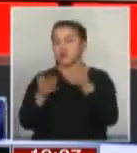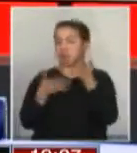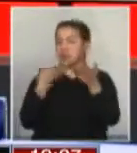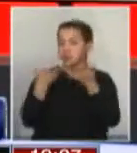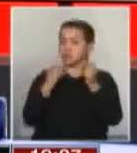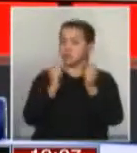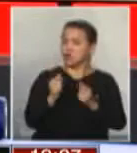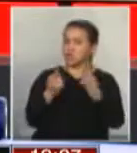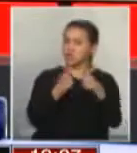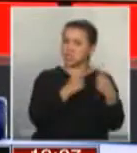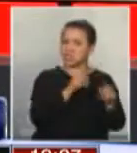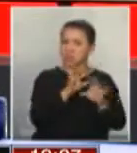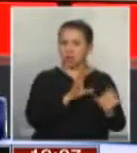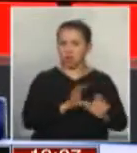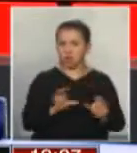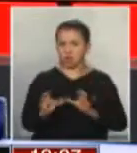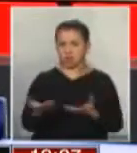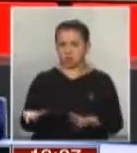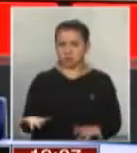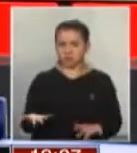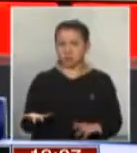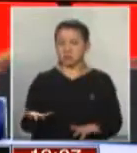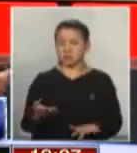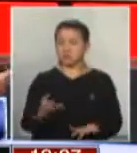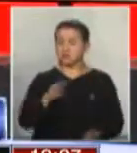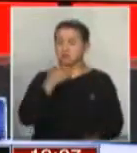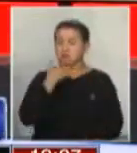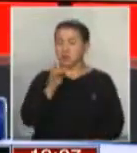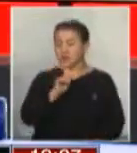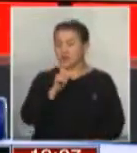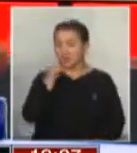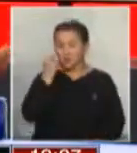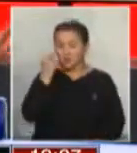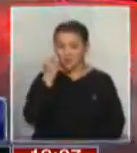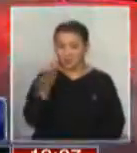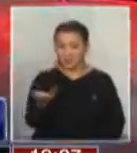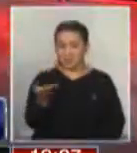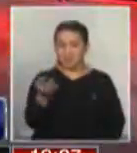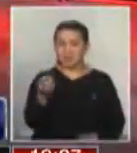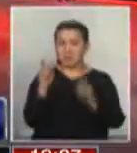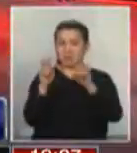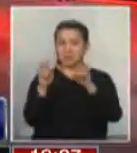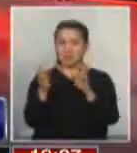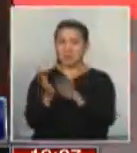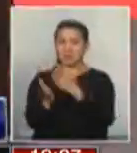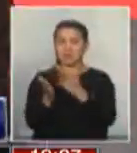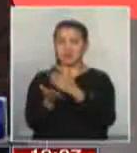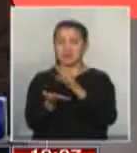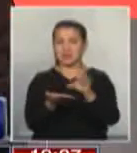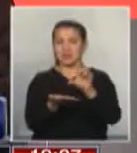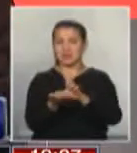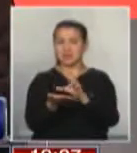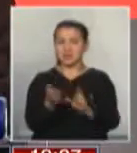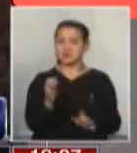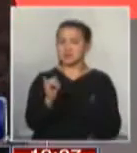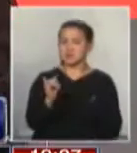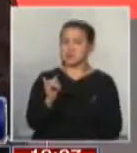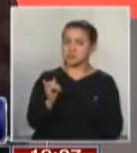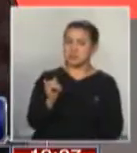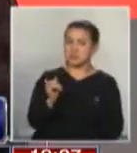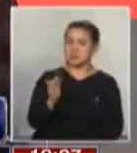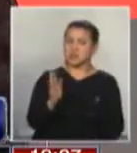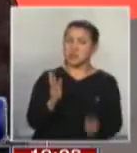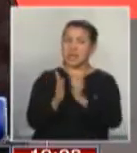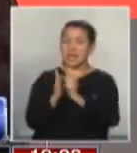nosotros tener una mayor relación para los que tienen un mayor desconocimiento a la obra de la obra literaria sí pero te voy a decir una cosa si